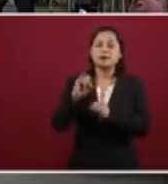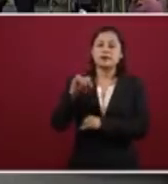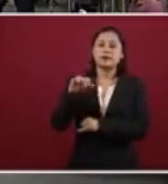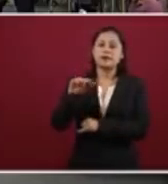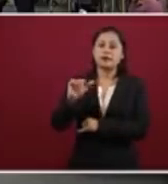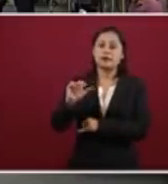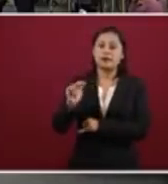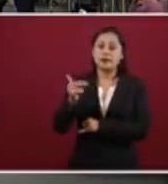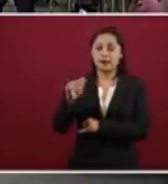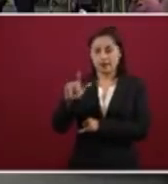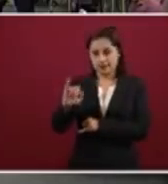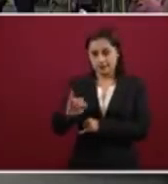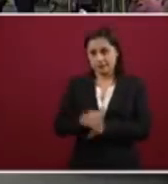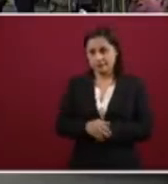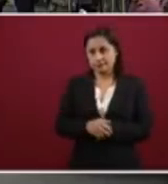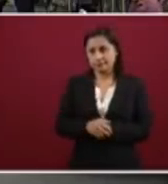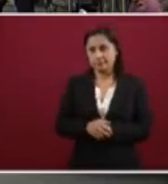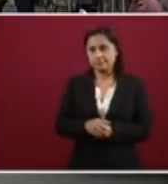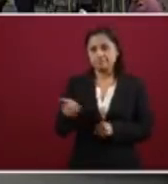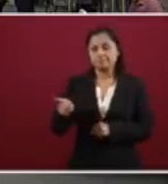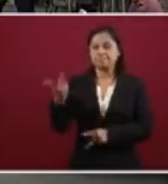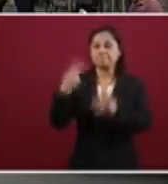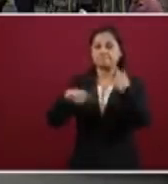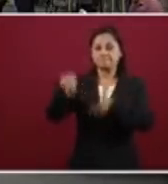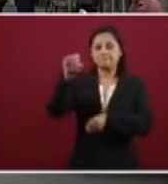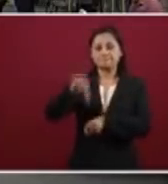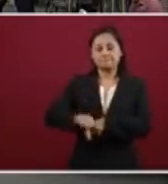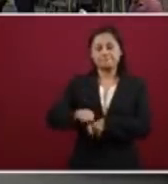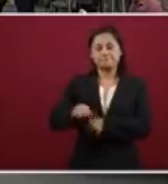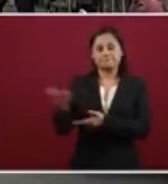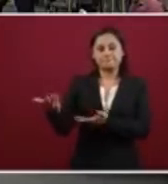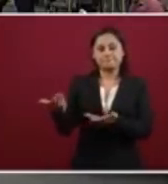e Historia, está aquí, porque